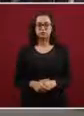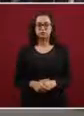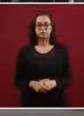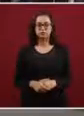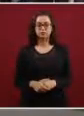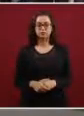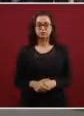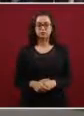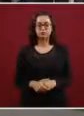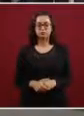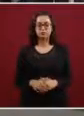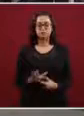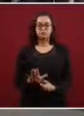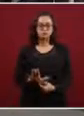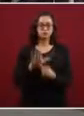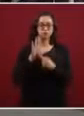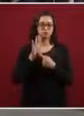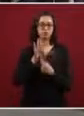clara